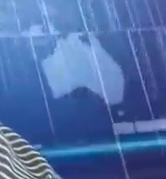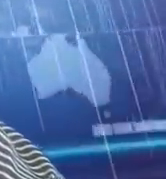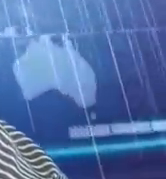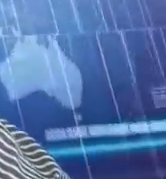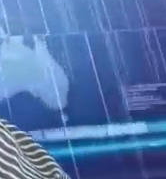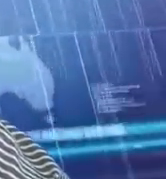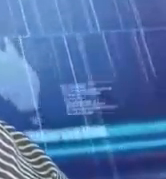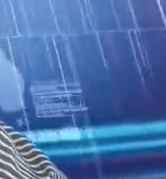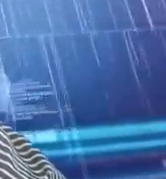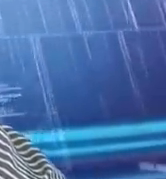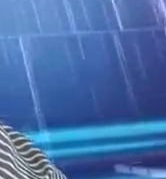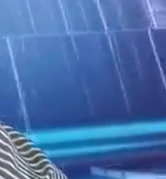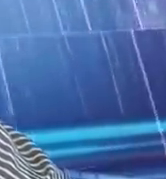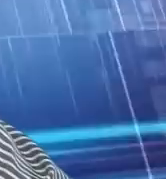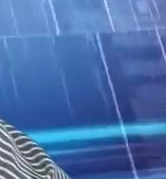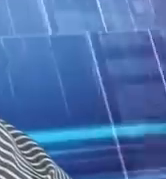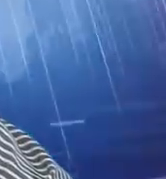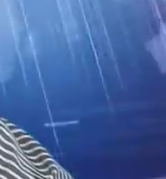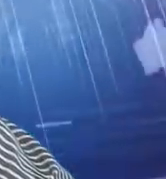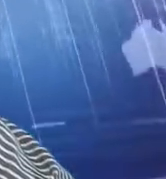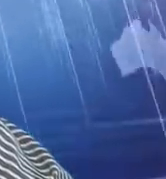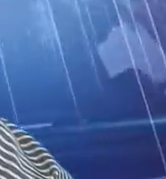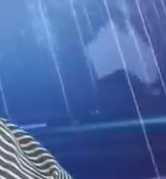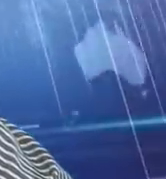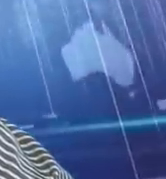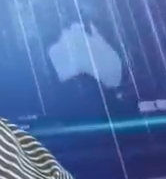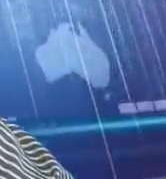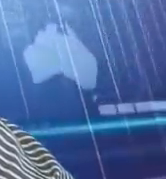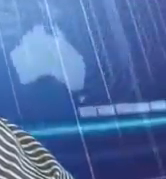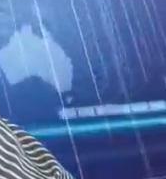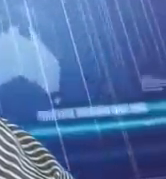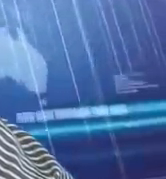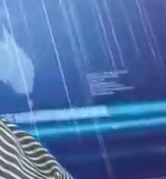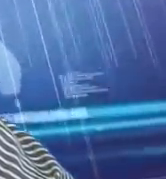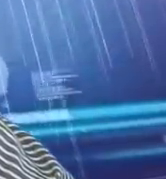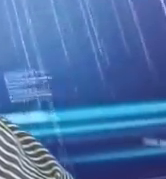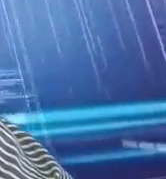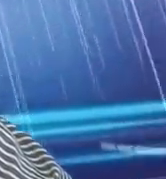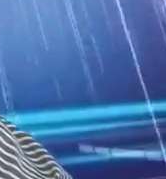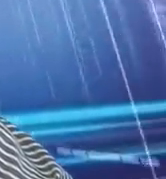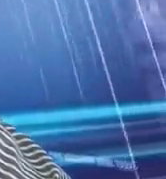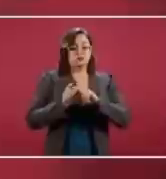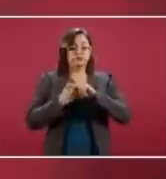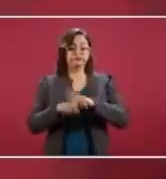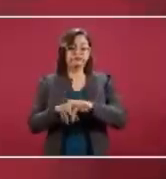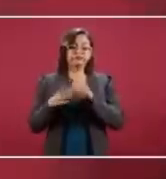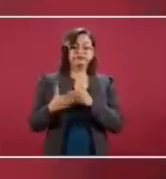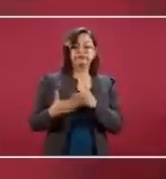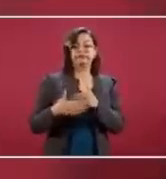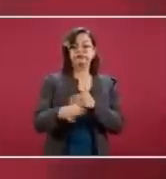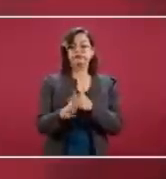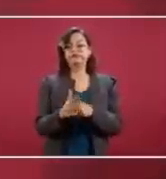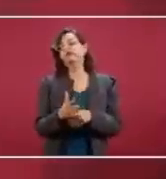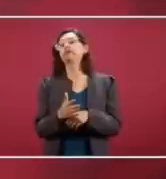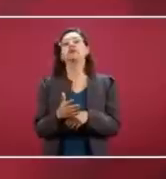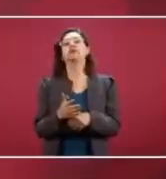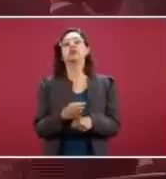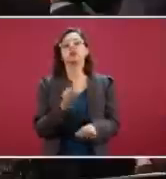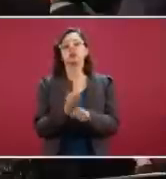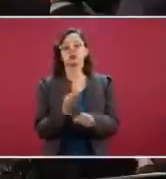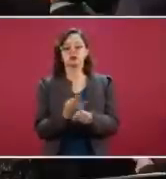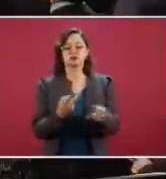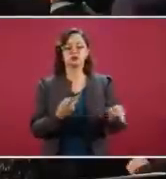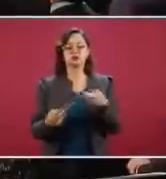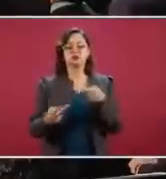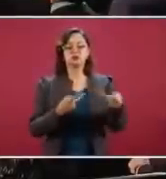primera etapa y que van a haber miles de millones de pesos en inversión mexicana. Así lo dijo. Estamos hablando del plan de